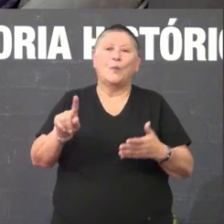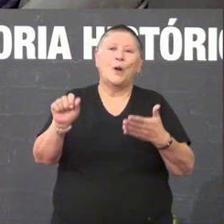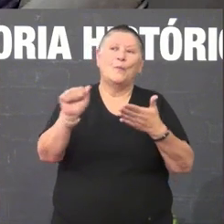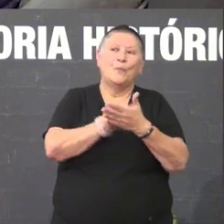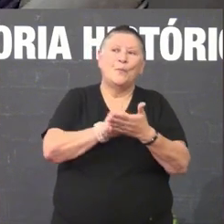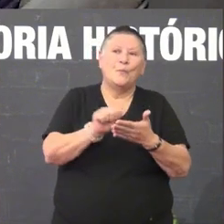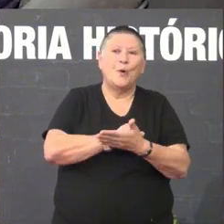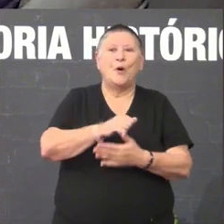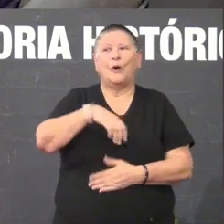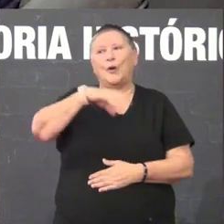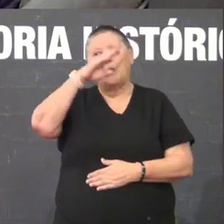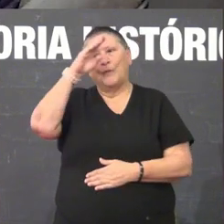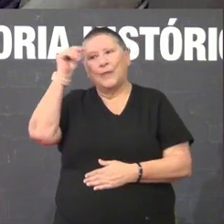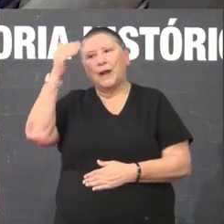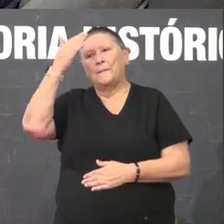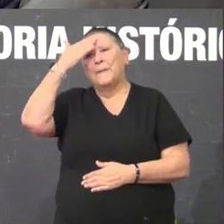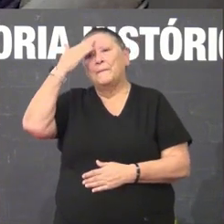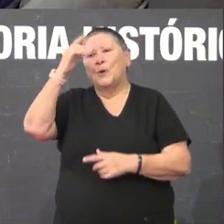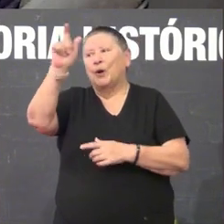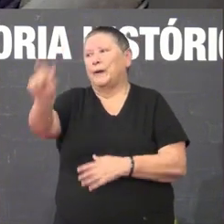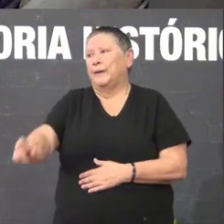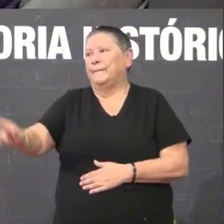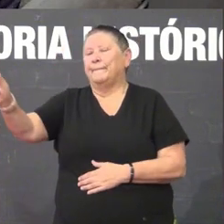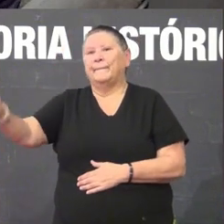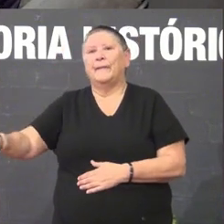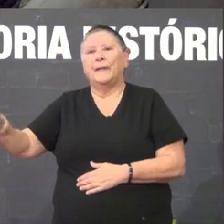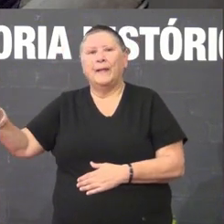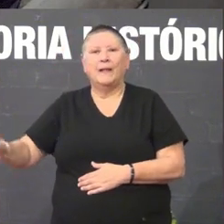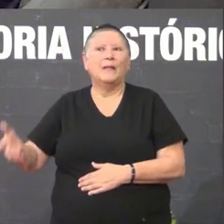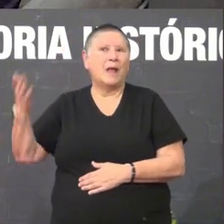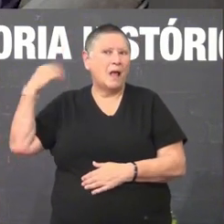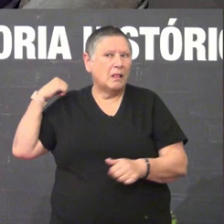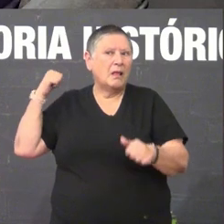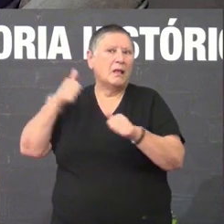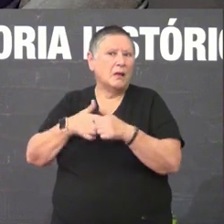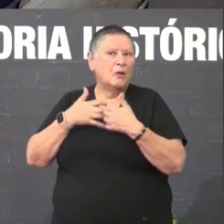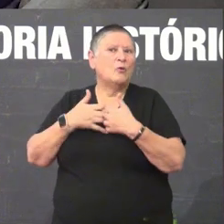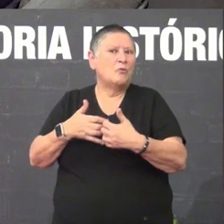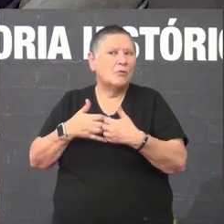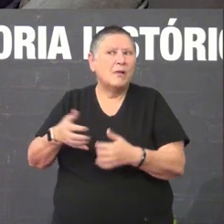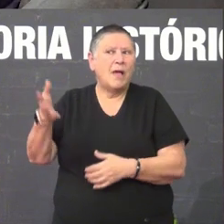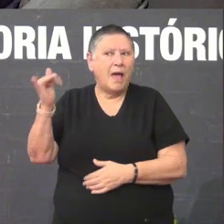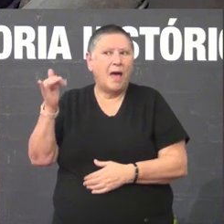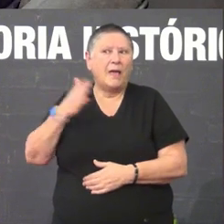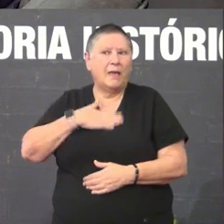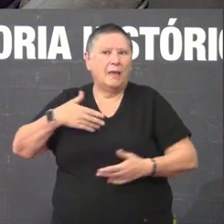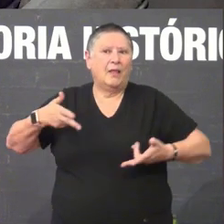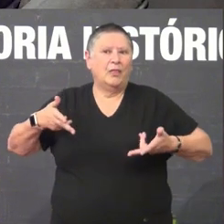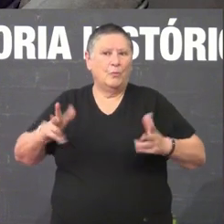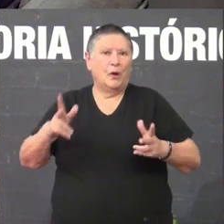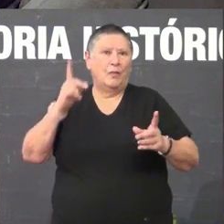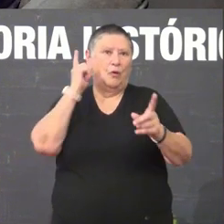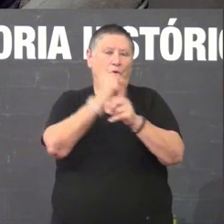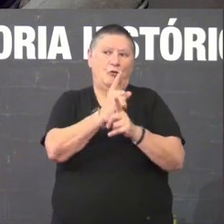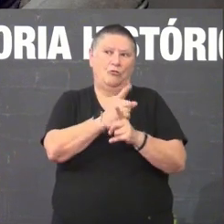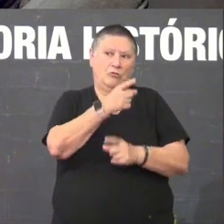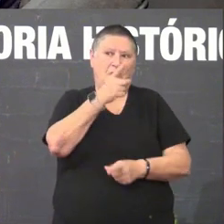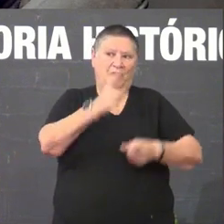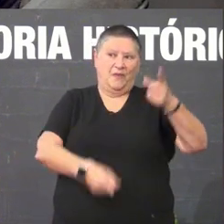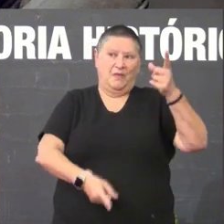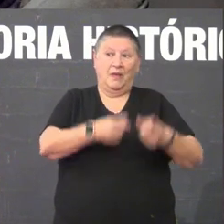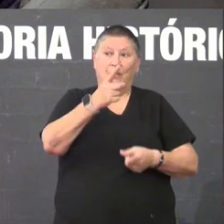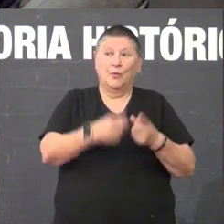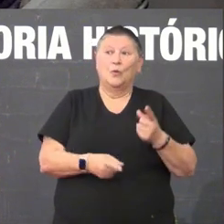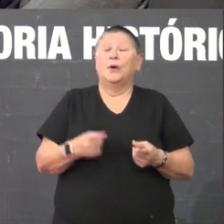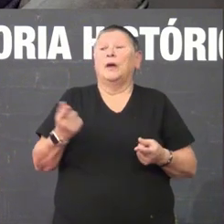olvidado la memoria de mucha gente que sí resistió y que sí lucho por la democracia y contra La dictadura y a bueno